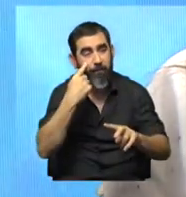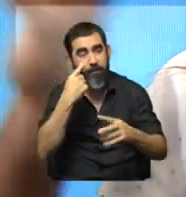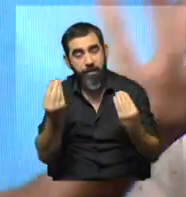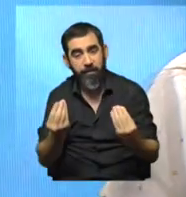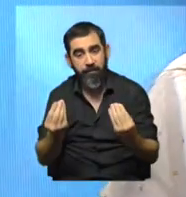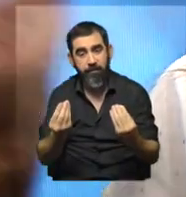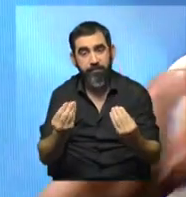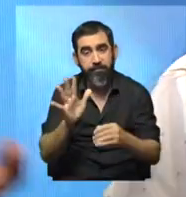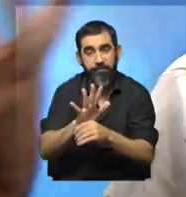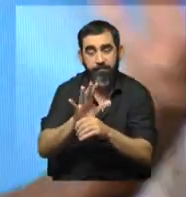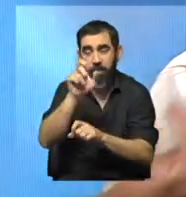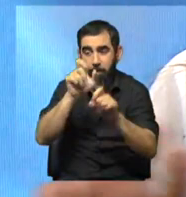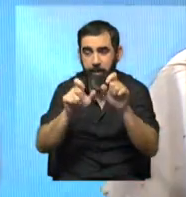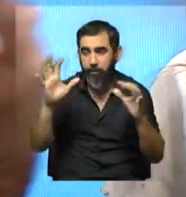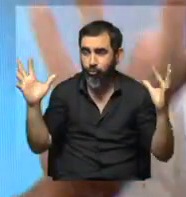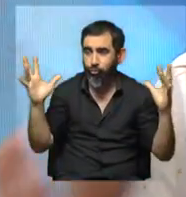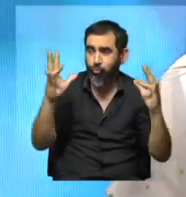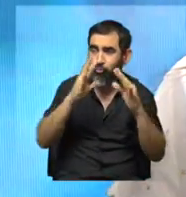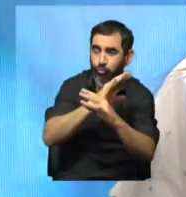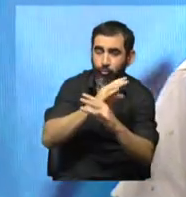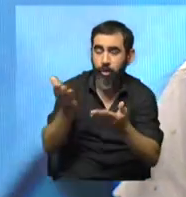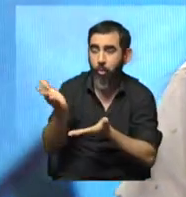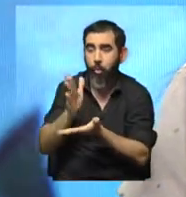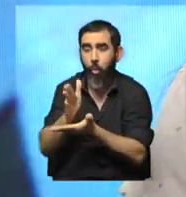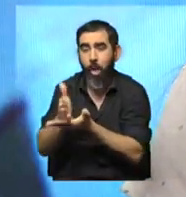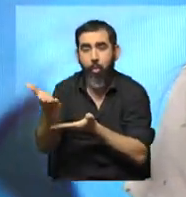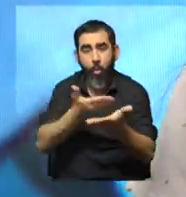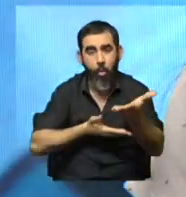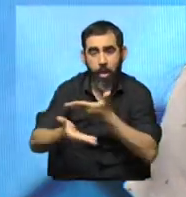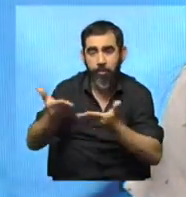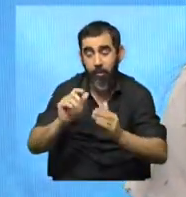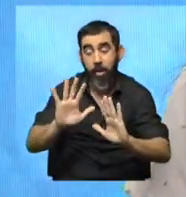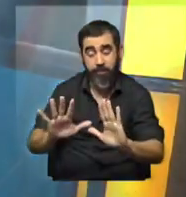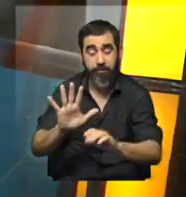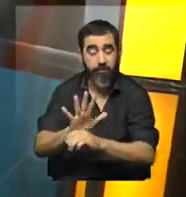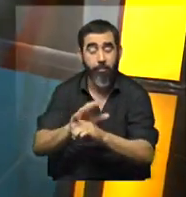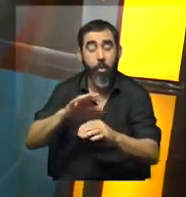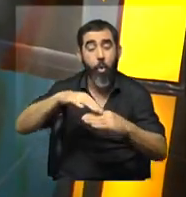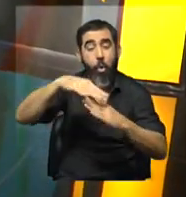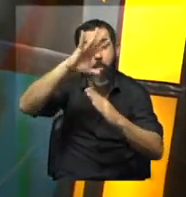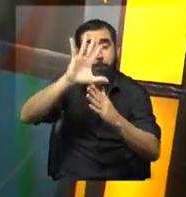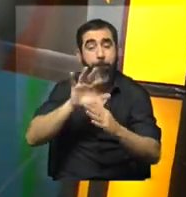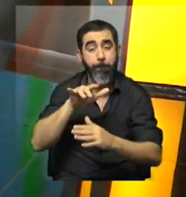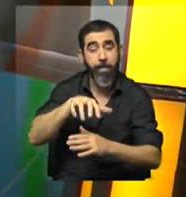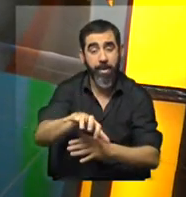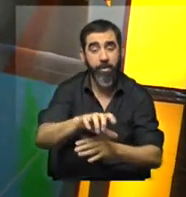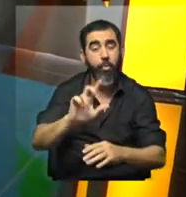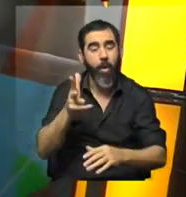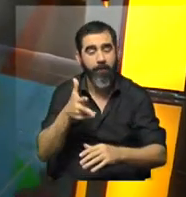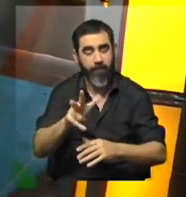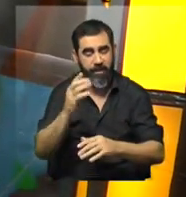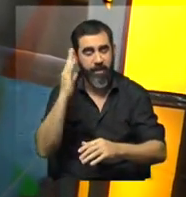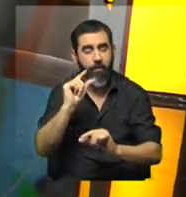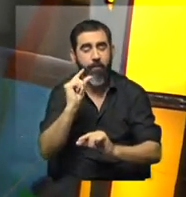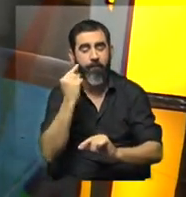como gente moviéndose, una cosa colaborativa, tenía muchas cosas en ese sentido, digamos. Sin fecha todavía, pero sabemos que falta